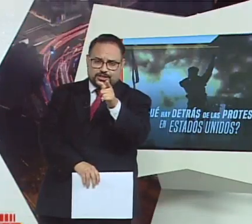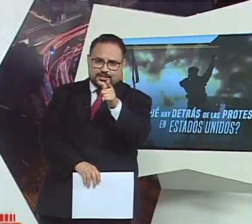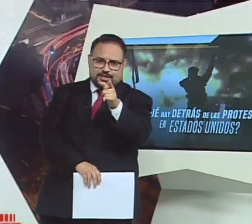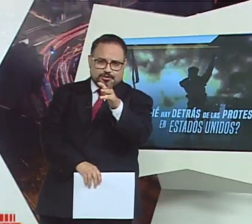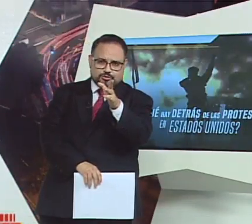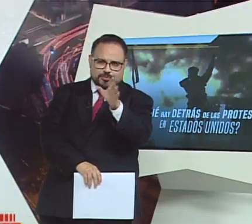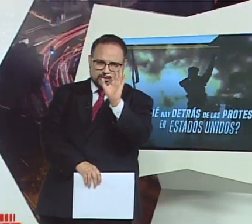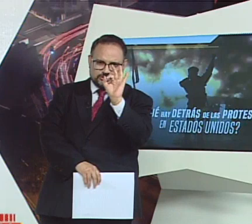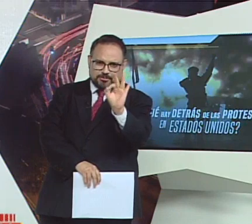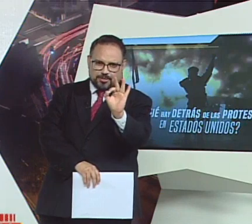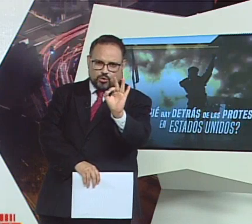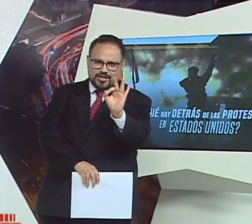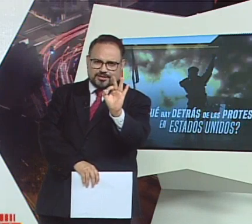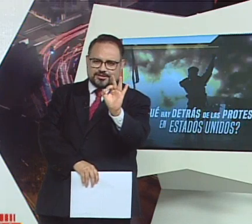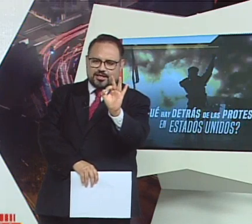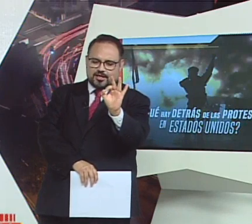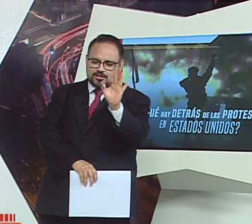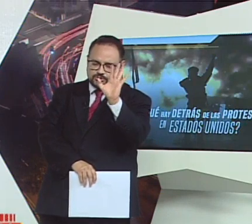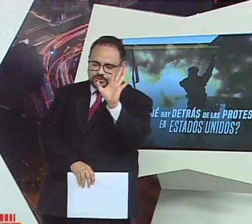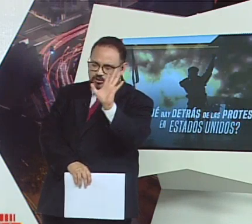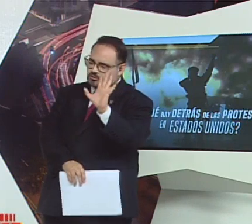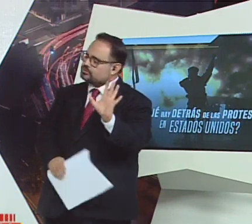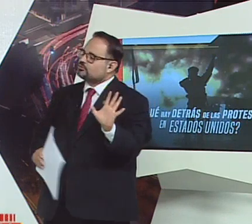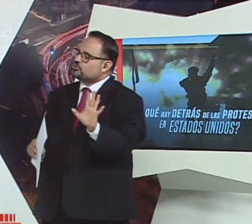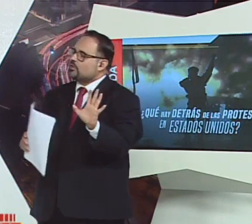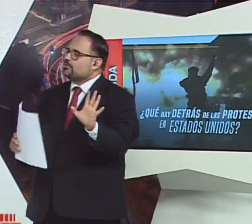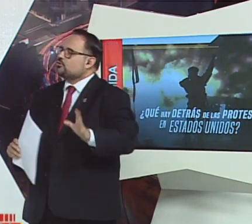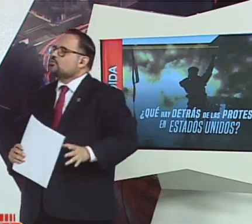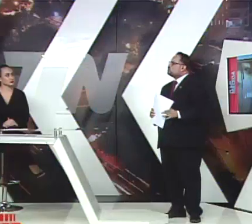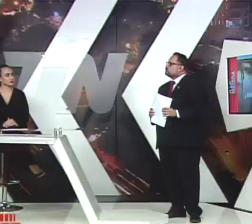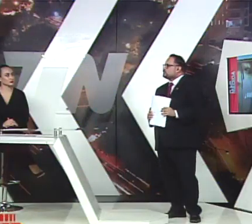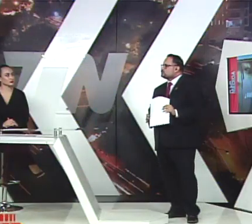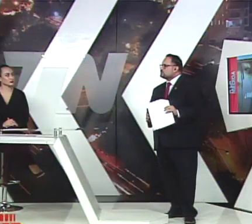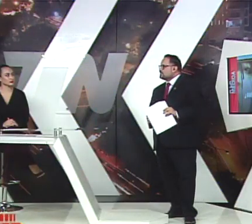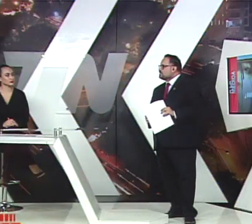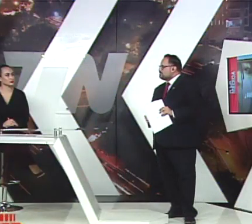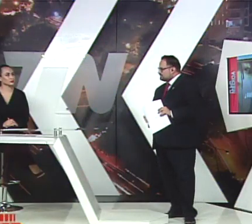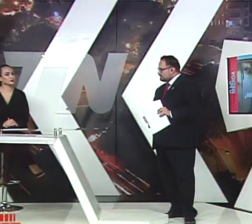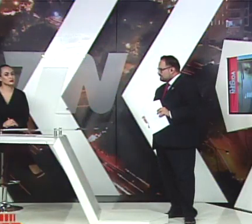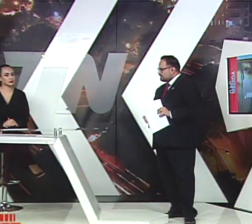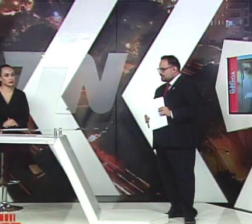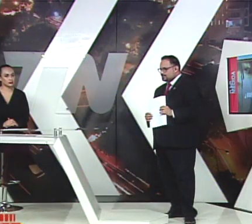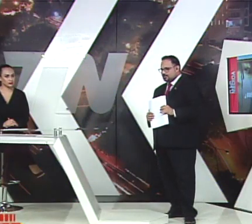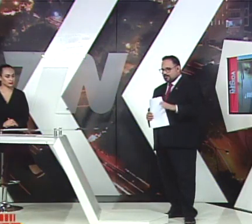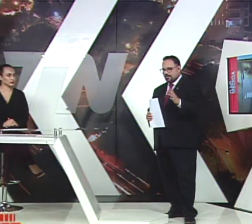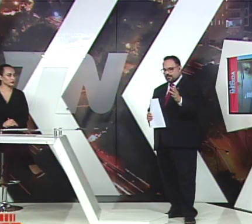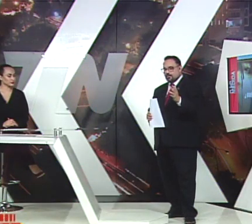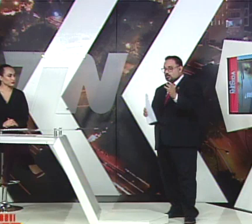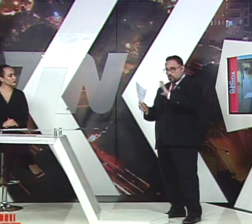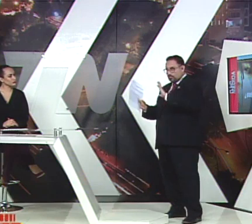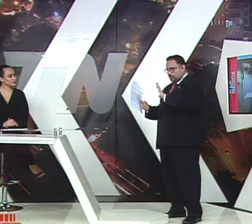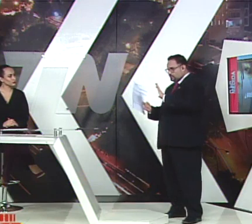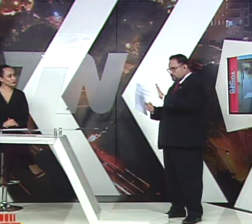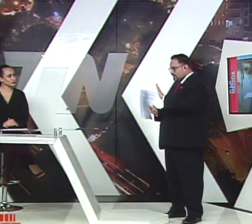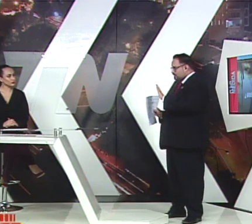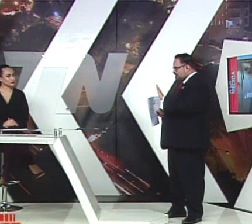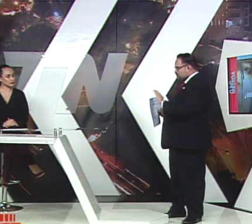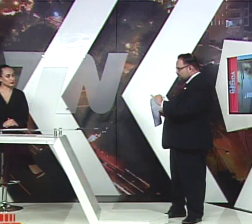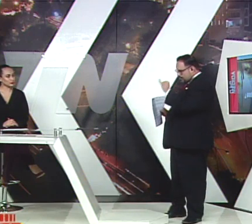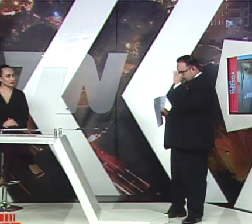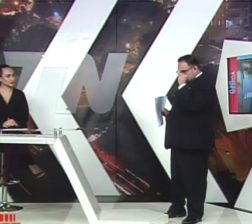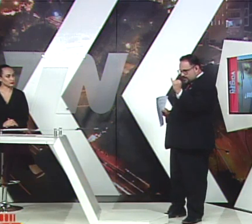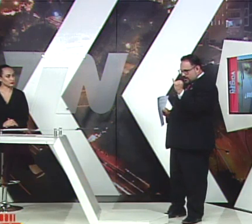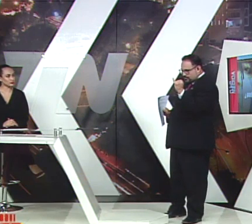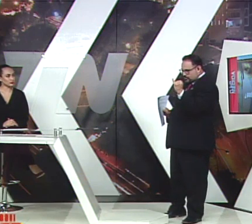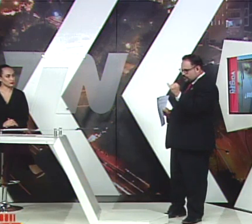Yo sé que hay datos para usted pero antes de darle esos datos solamente un contexto así bastante general Sandy. A ver, solo por mencionar